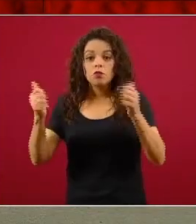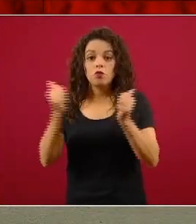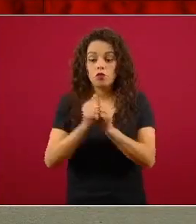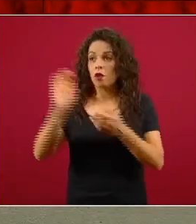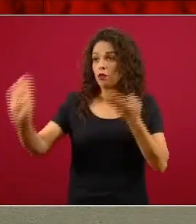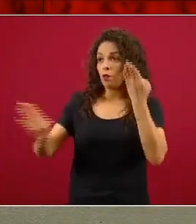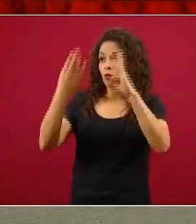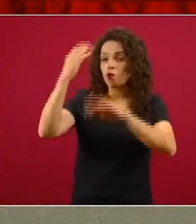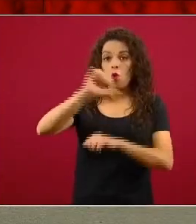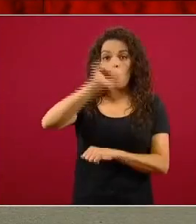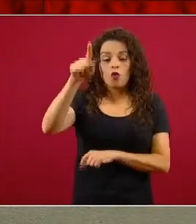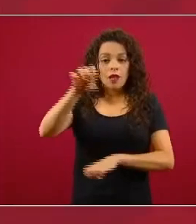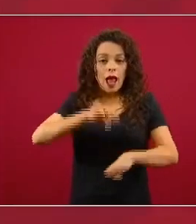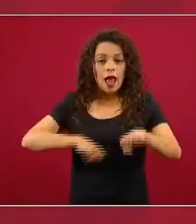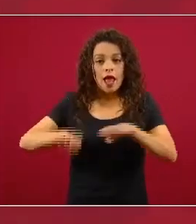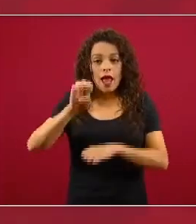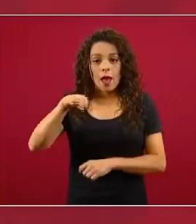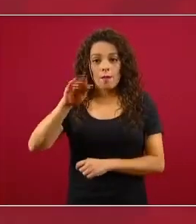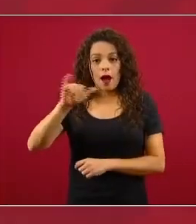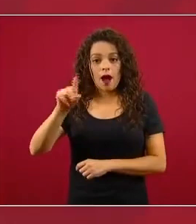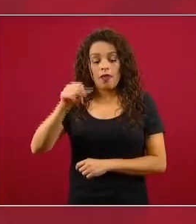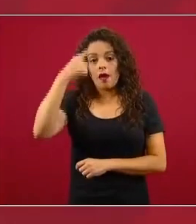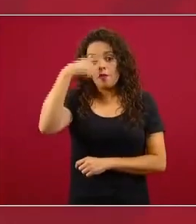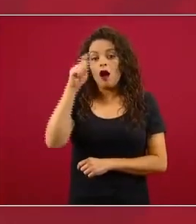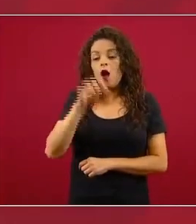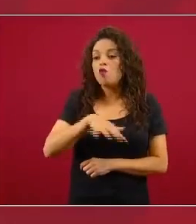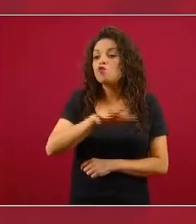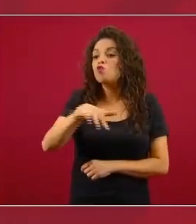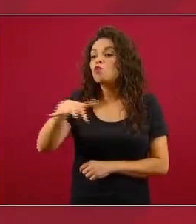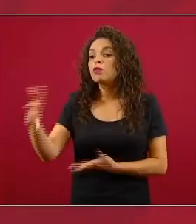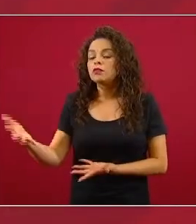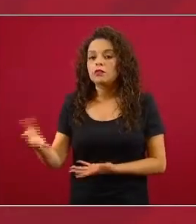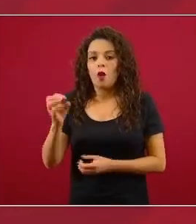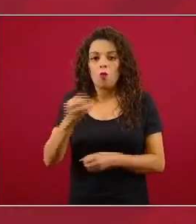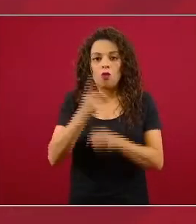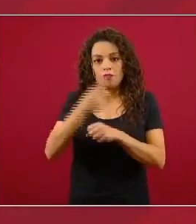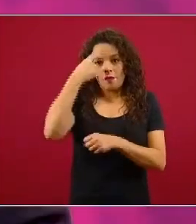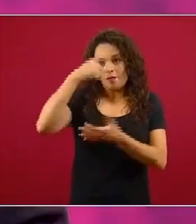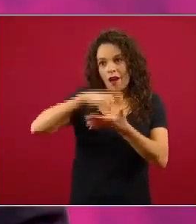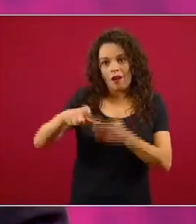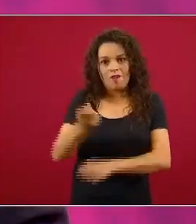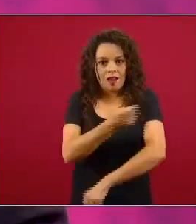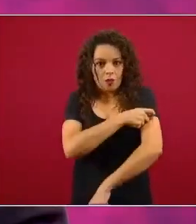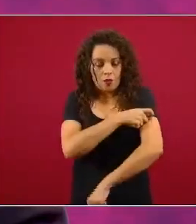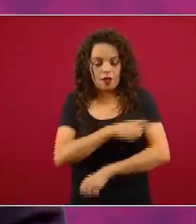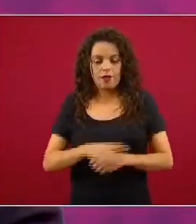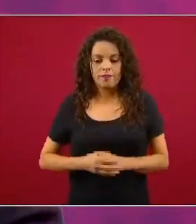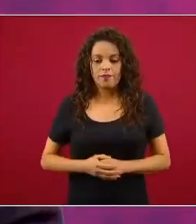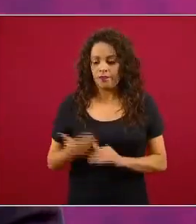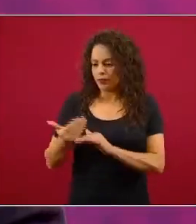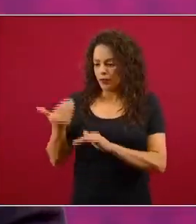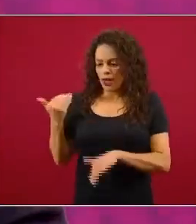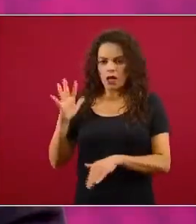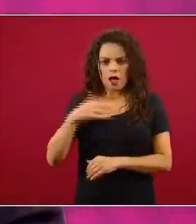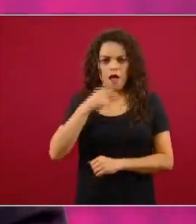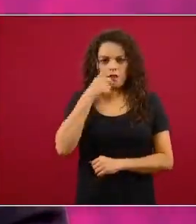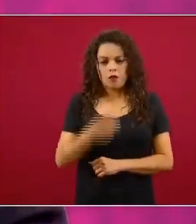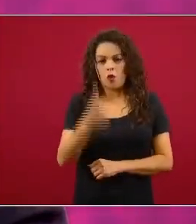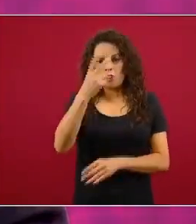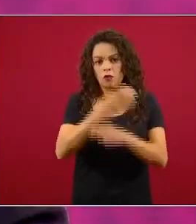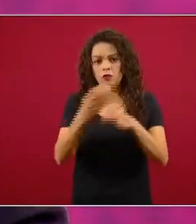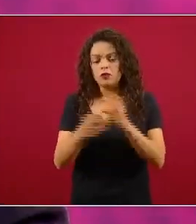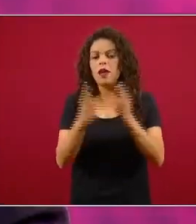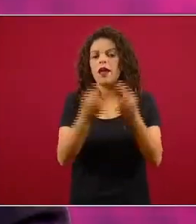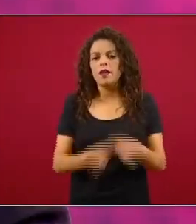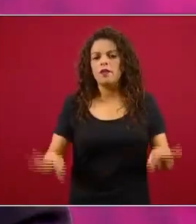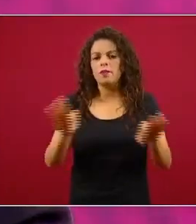mundo, en búsqueda de las oportunidades. Como hemos comentado en ocasiones recientes, tenemos dos elementos fundamentales